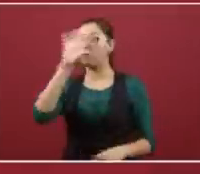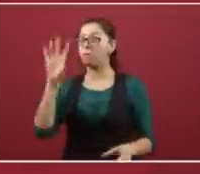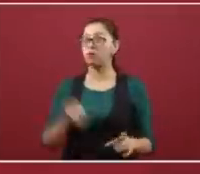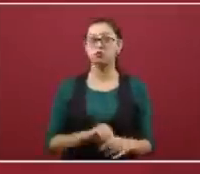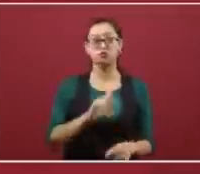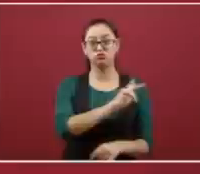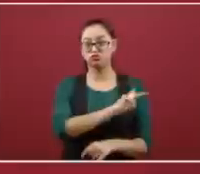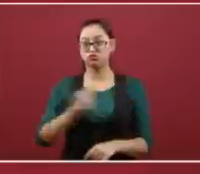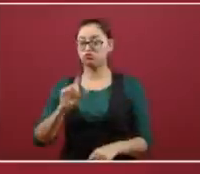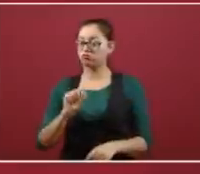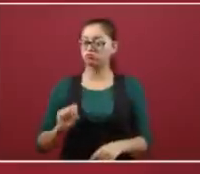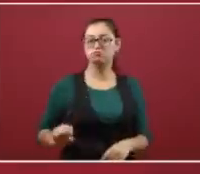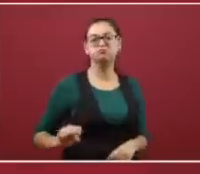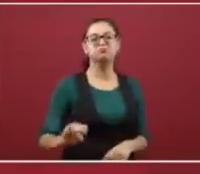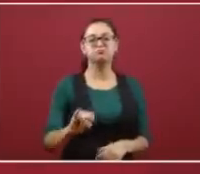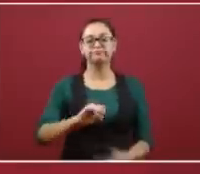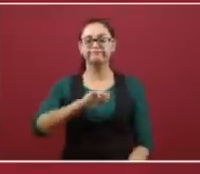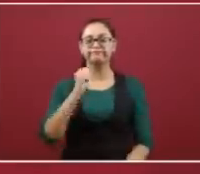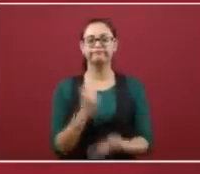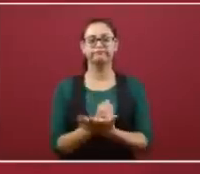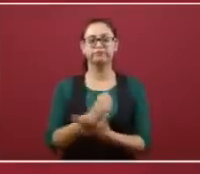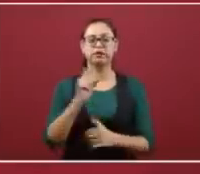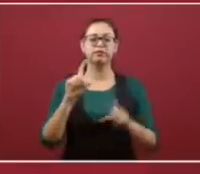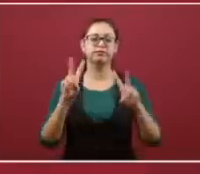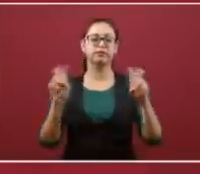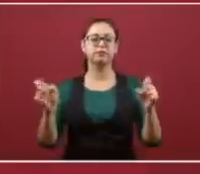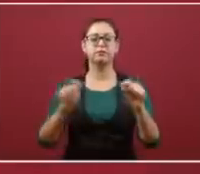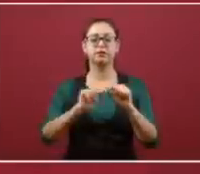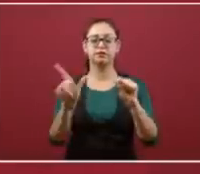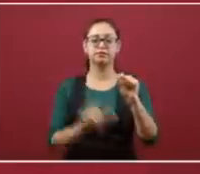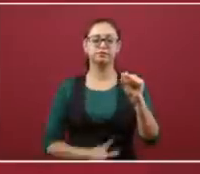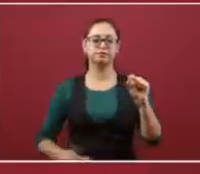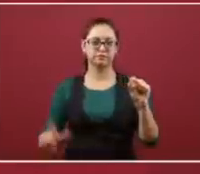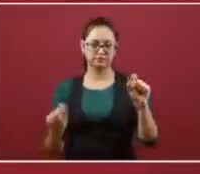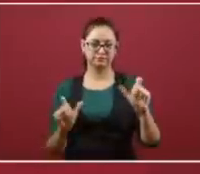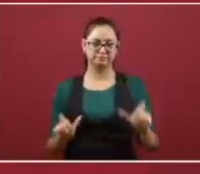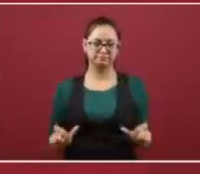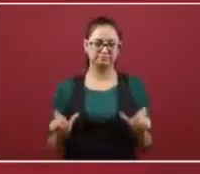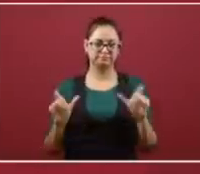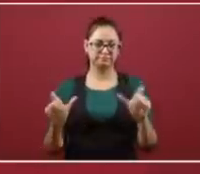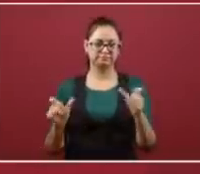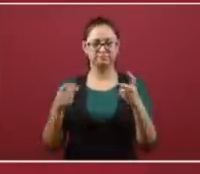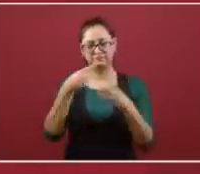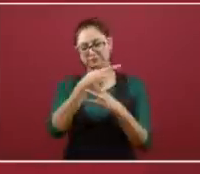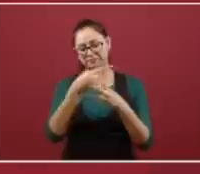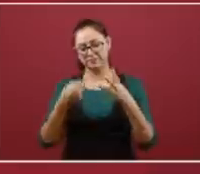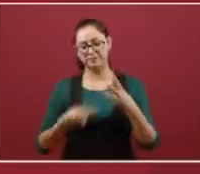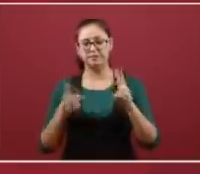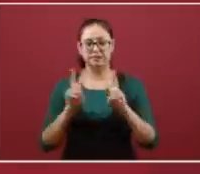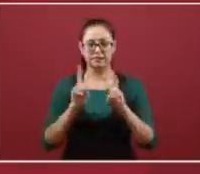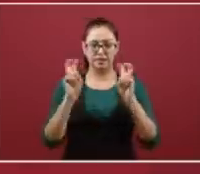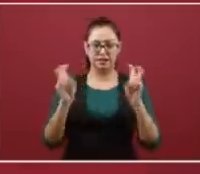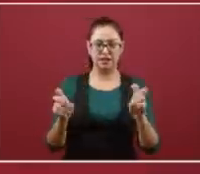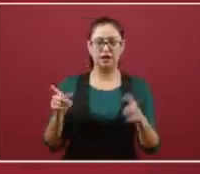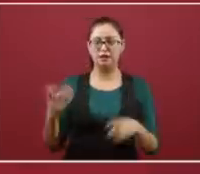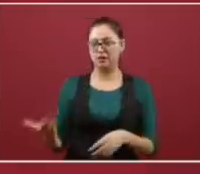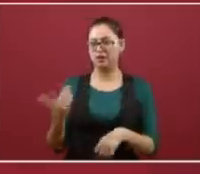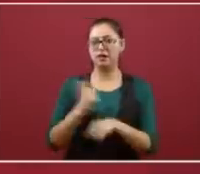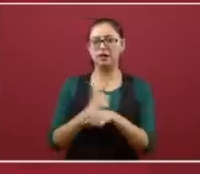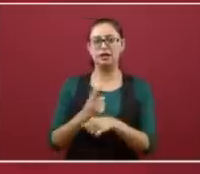vamos a hablar el día de hoy la licenciada olga sánchez va una